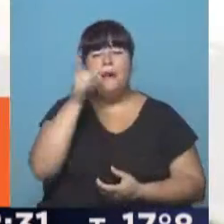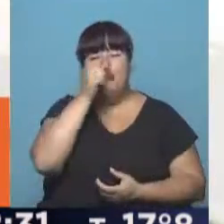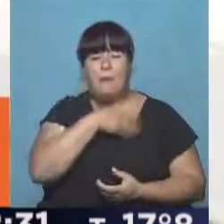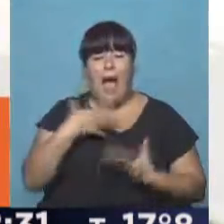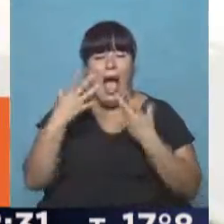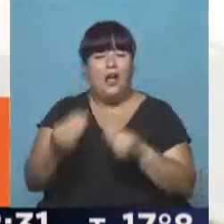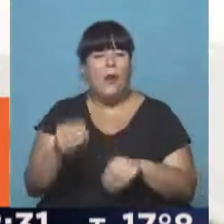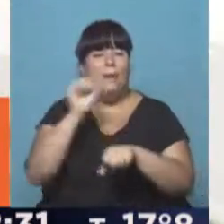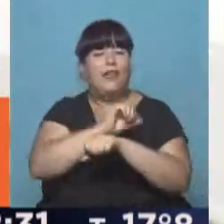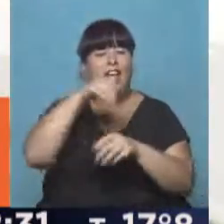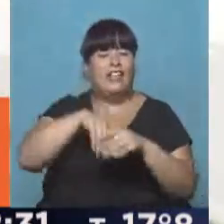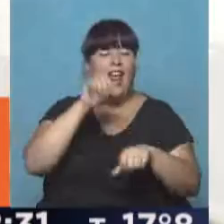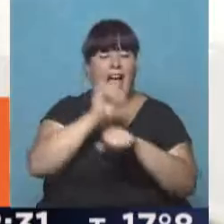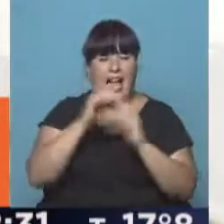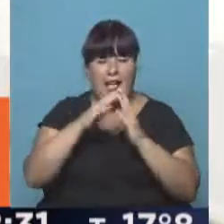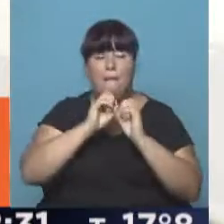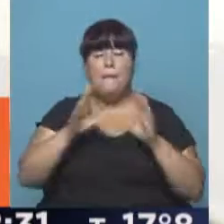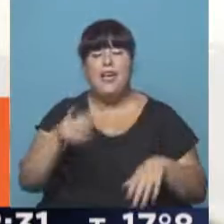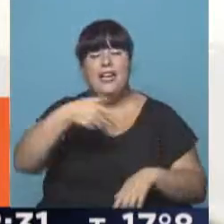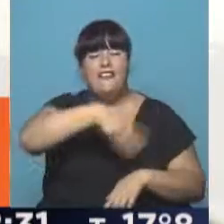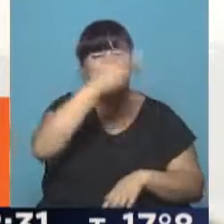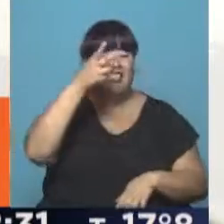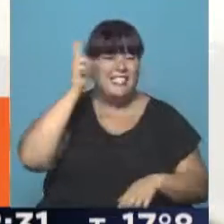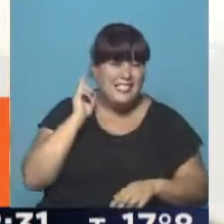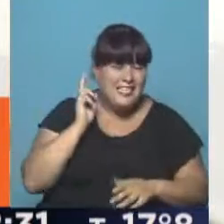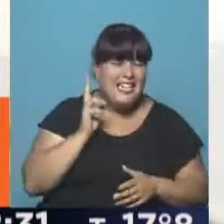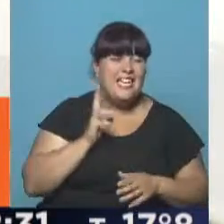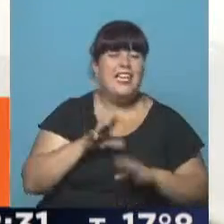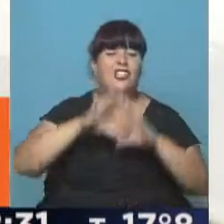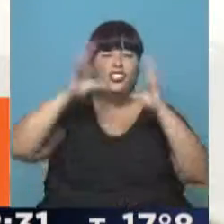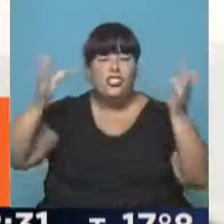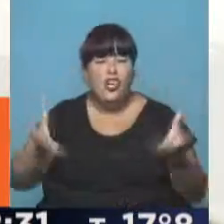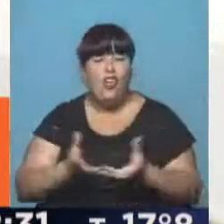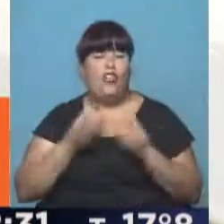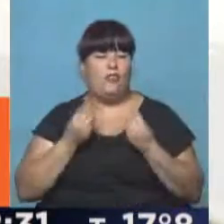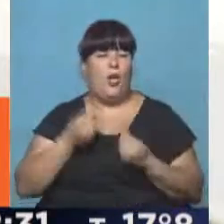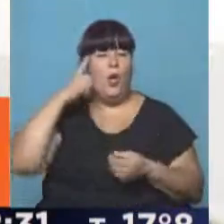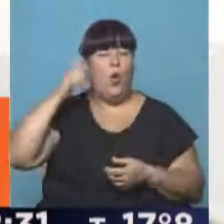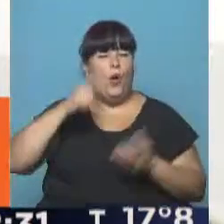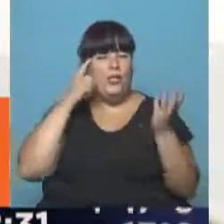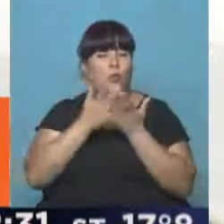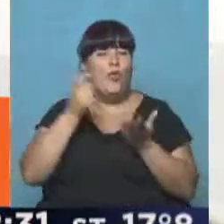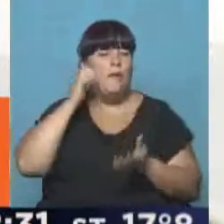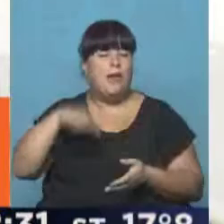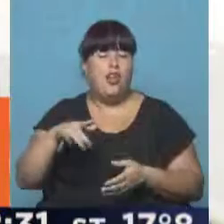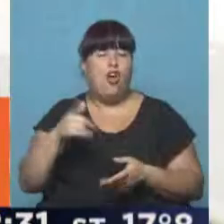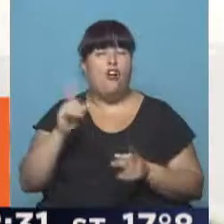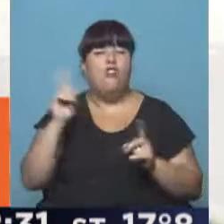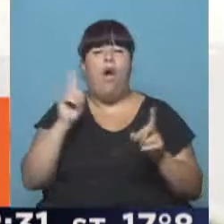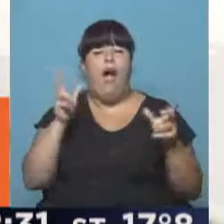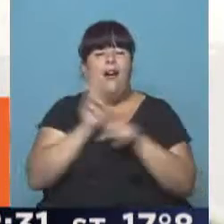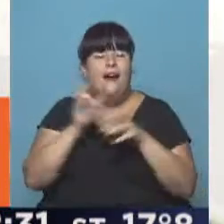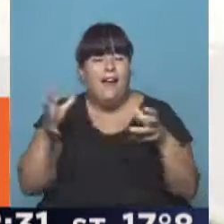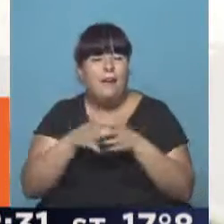su mamá con una detención domiciliaria operadores somos nueva en chile entonces eso hace que el juez evalúa que el menor no tiene la contención